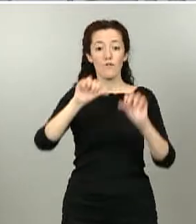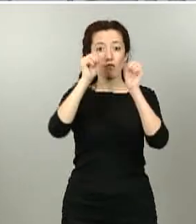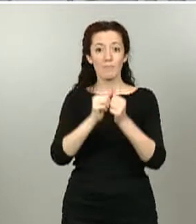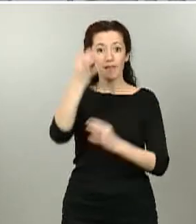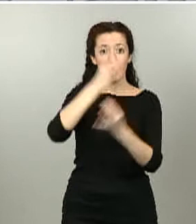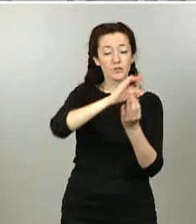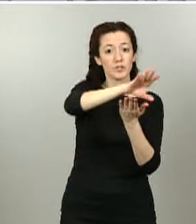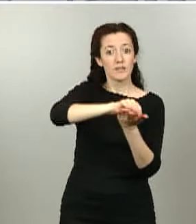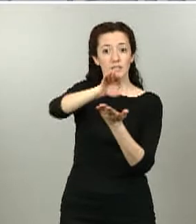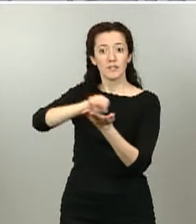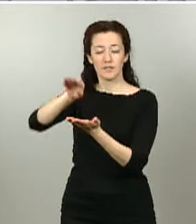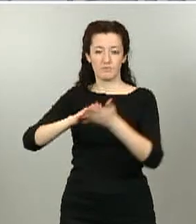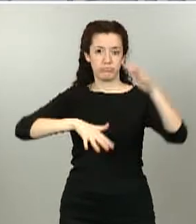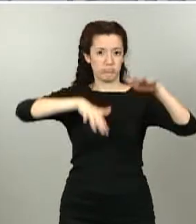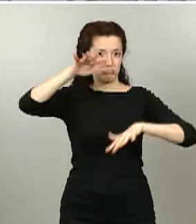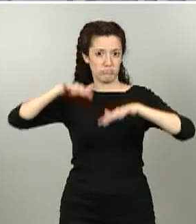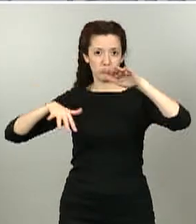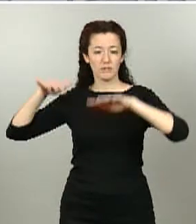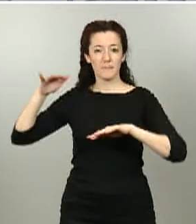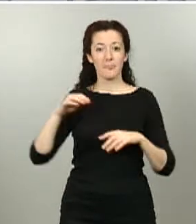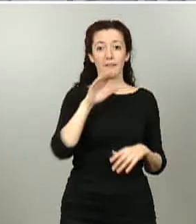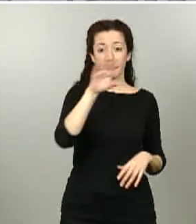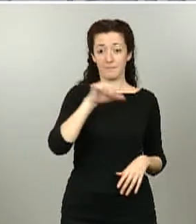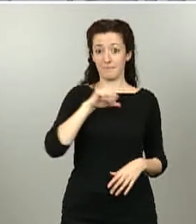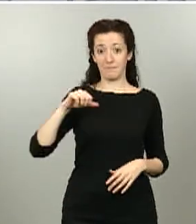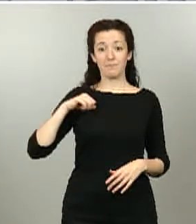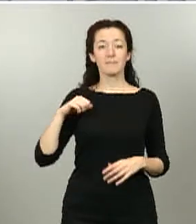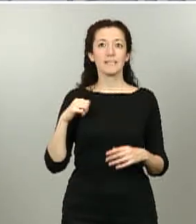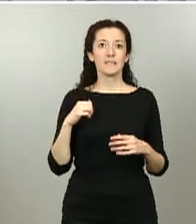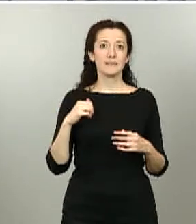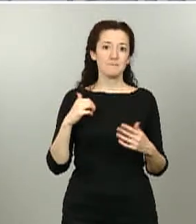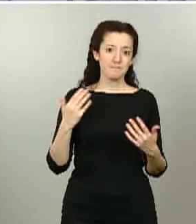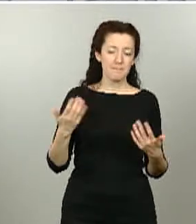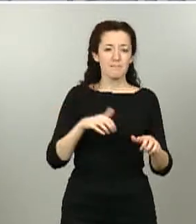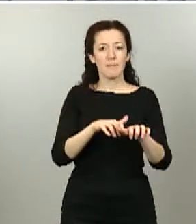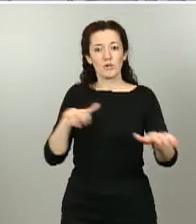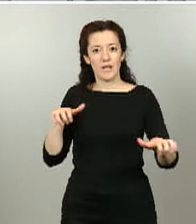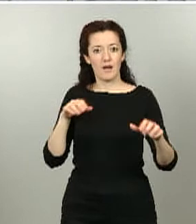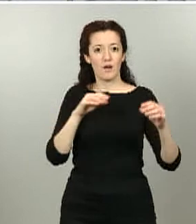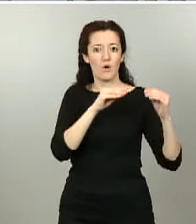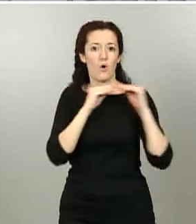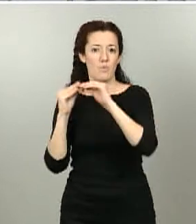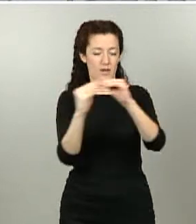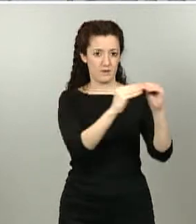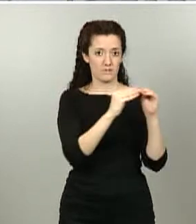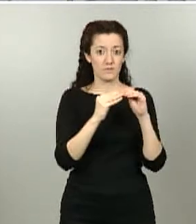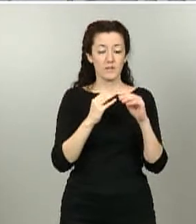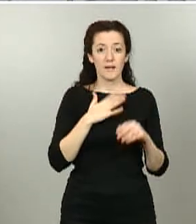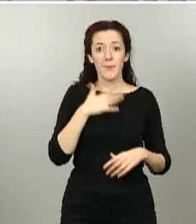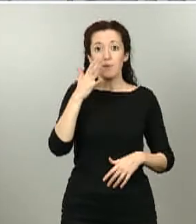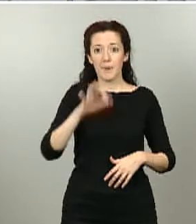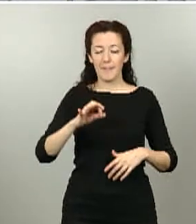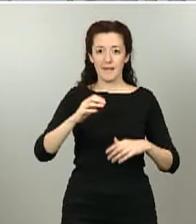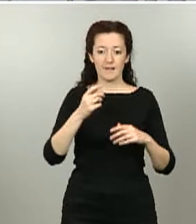mecanismo que utilizan las diferentes comunidades en general es homogéneo. Hay posibles variaciones que no son ni mejores ni peores,